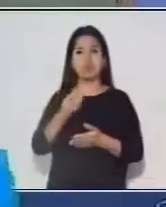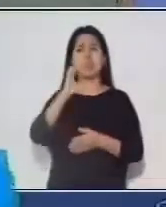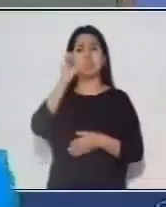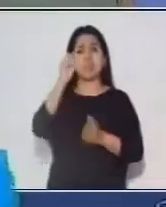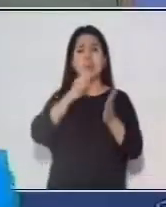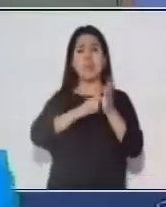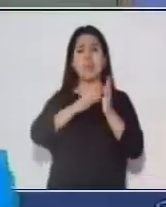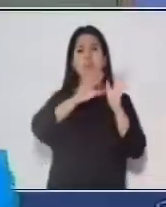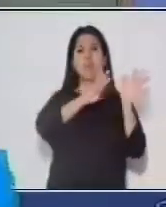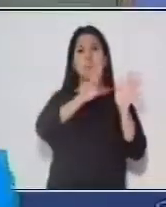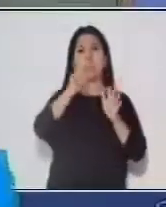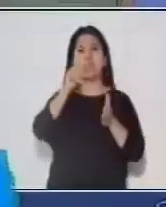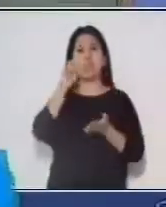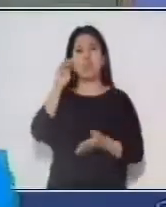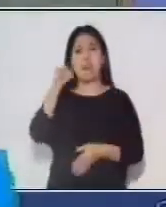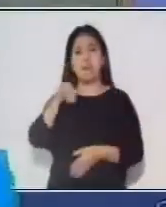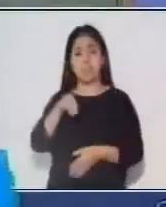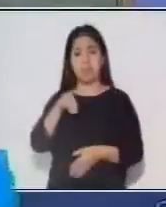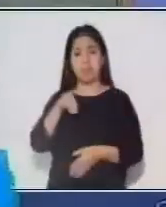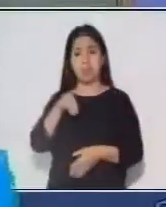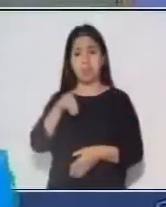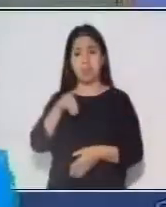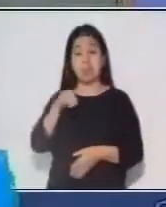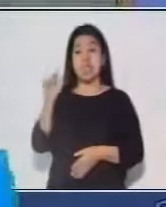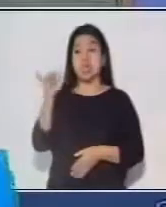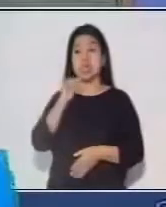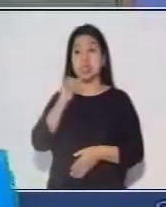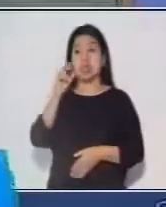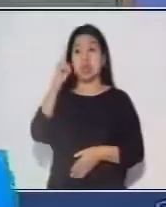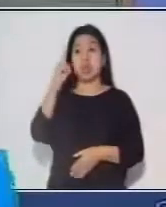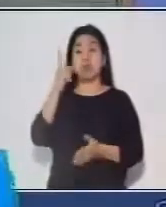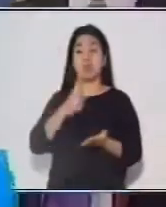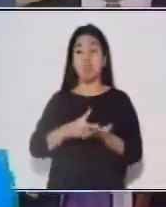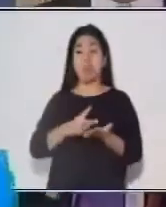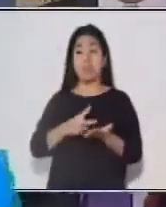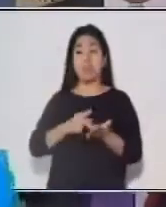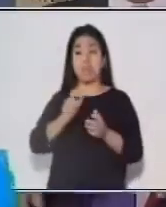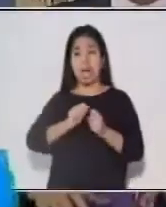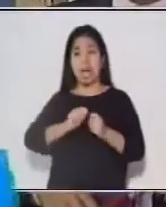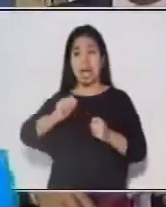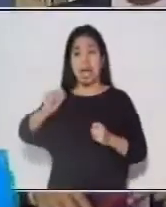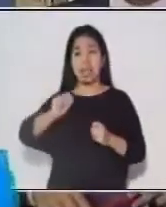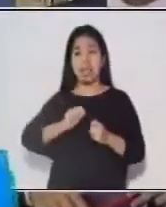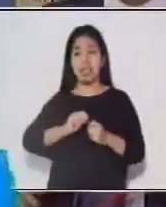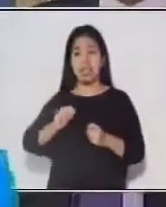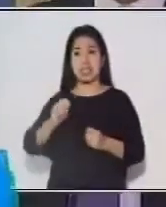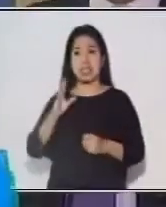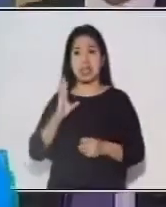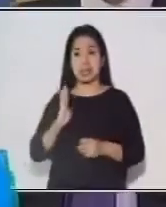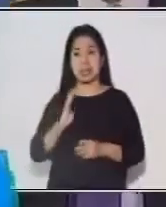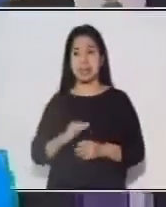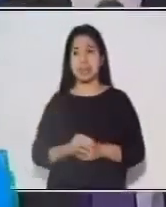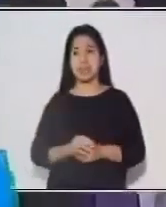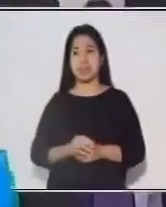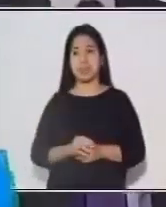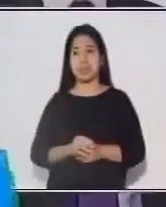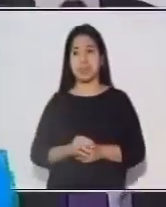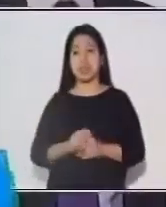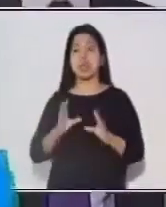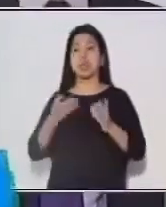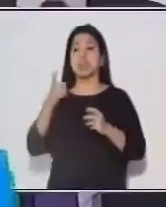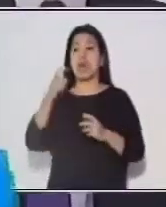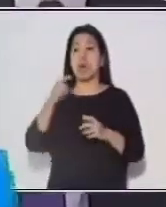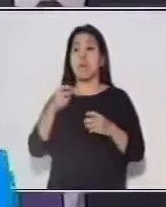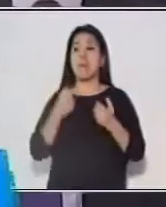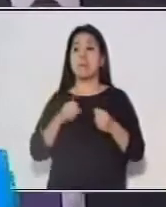0.91 metros. Y es igual a 2 veces la distancia B. Vamos entonces a